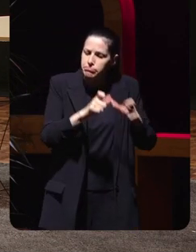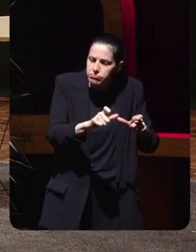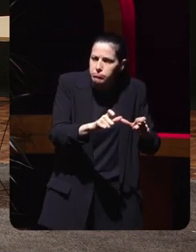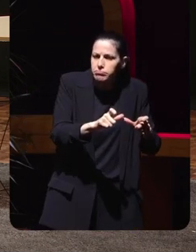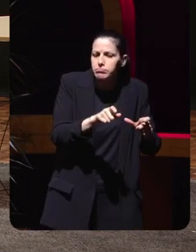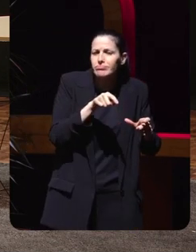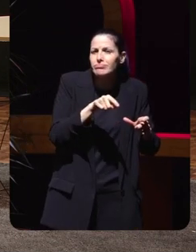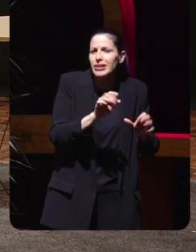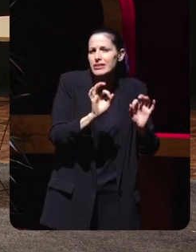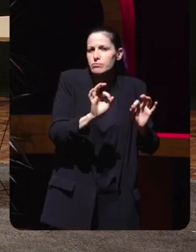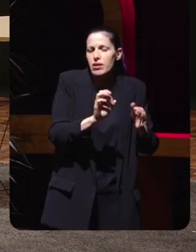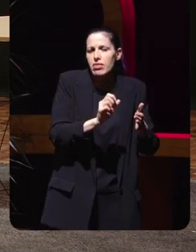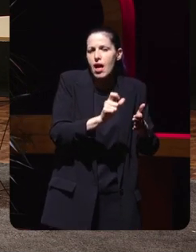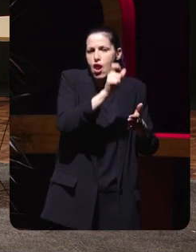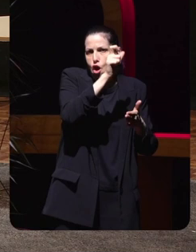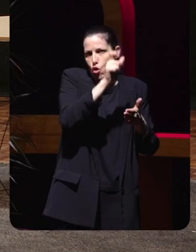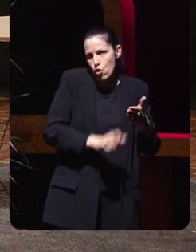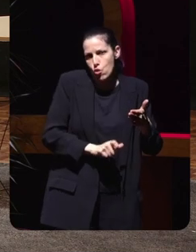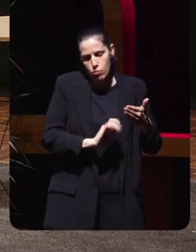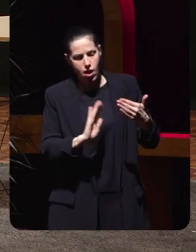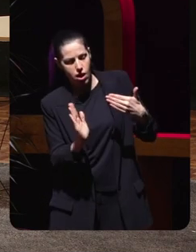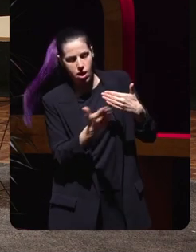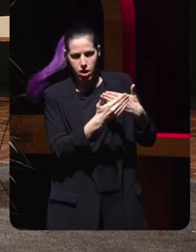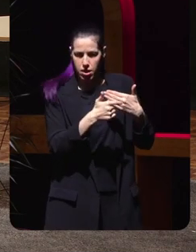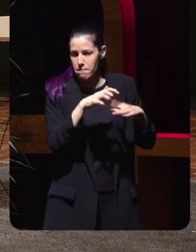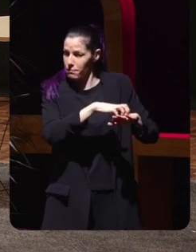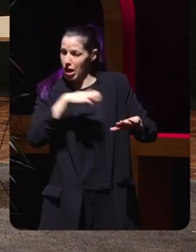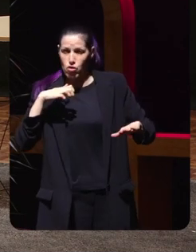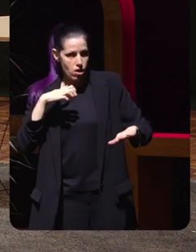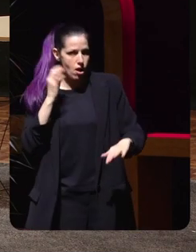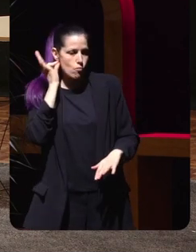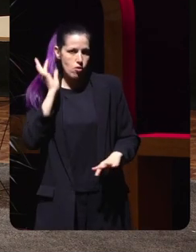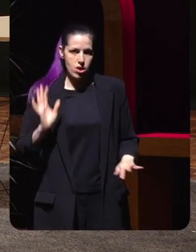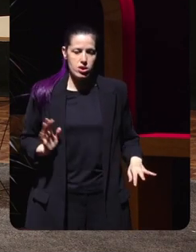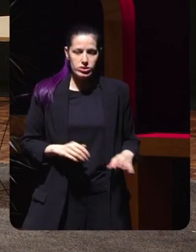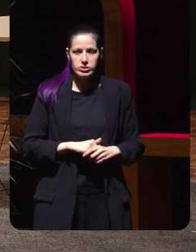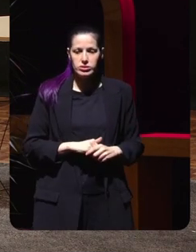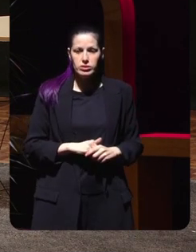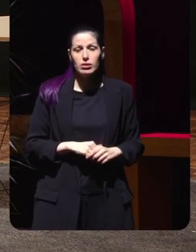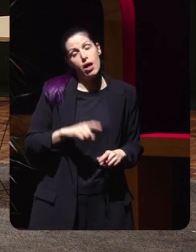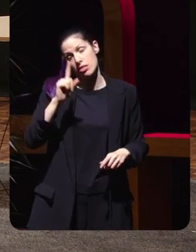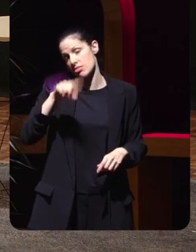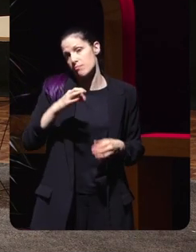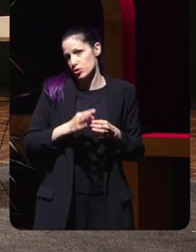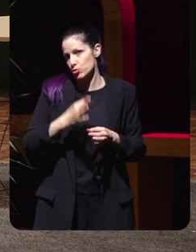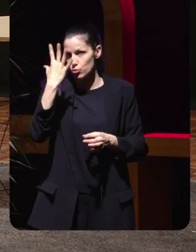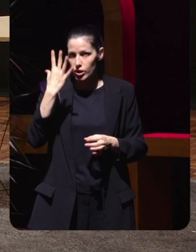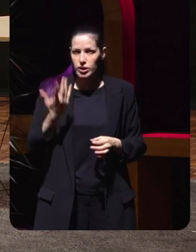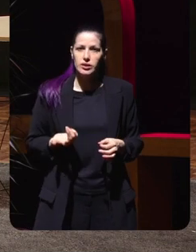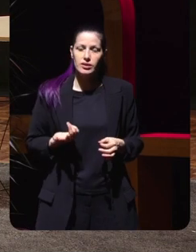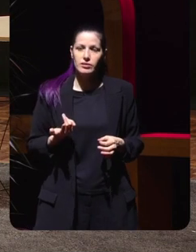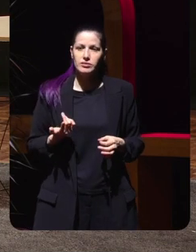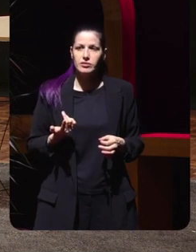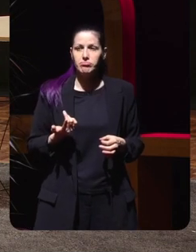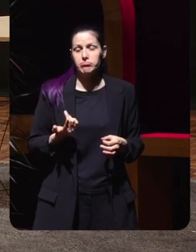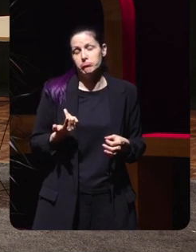una formato columna de contraportada somos muy eres bueno también afortunadamente como por otra parte Debería ser